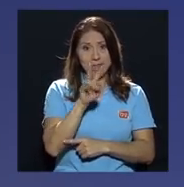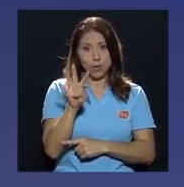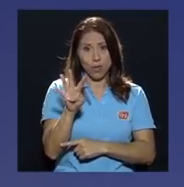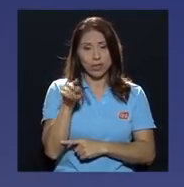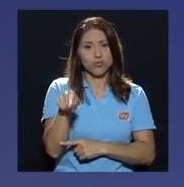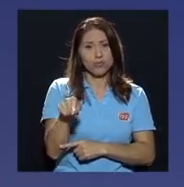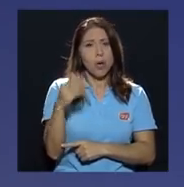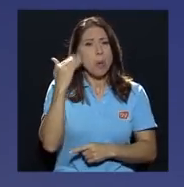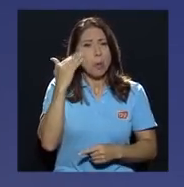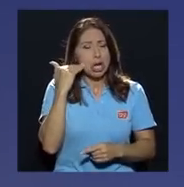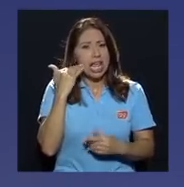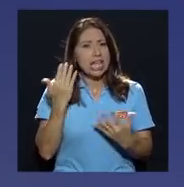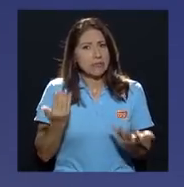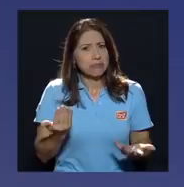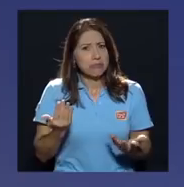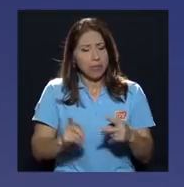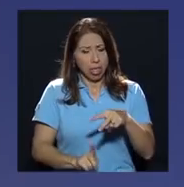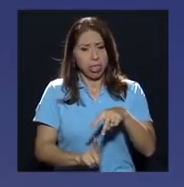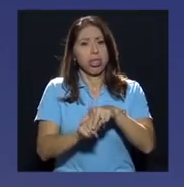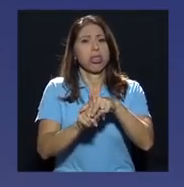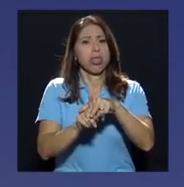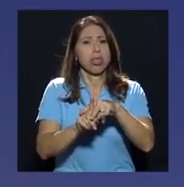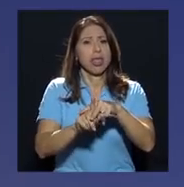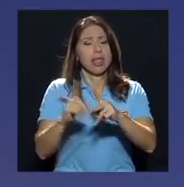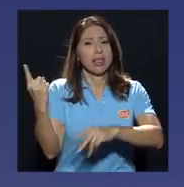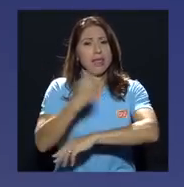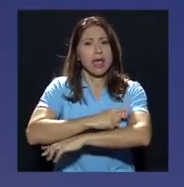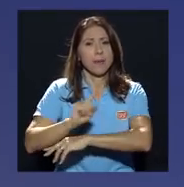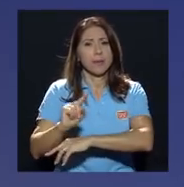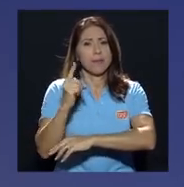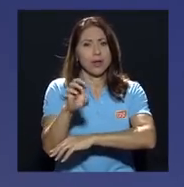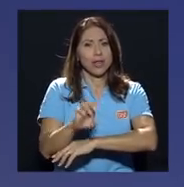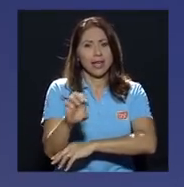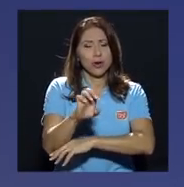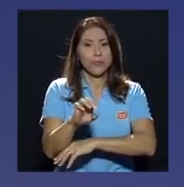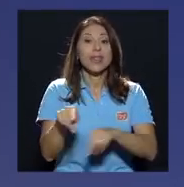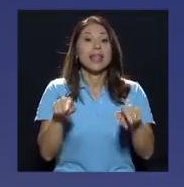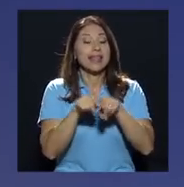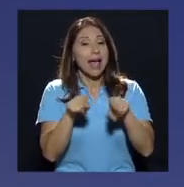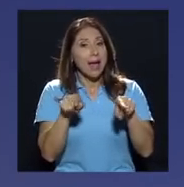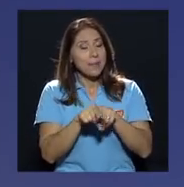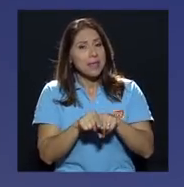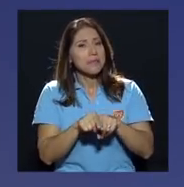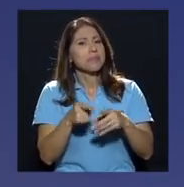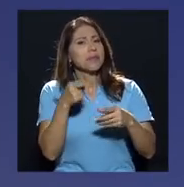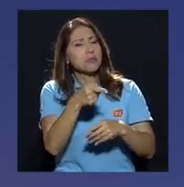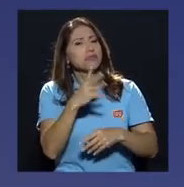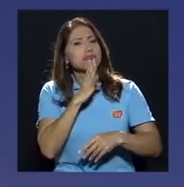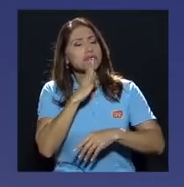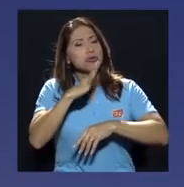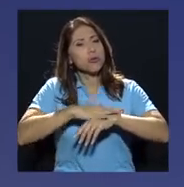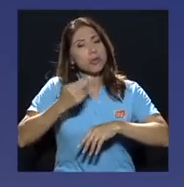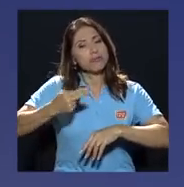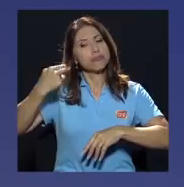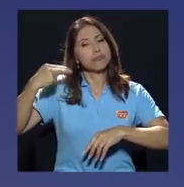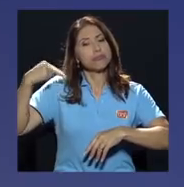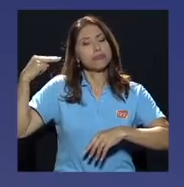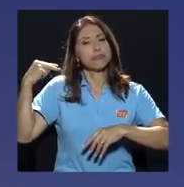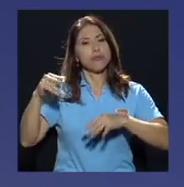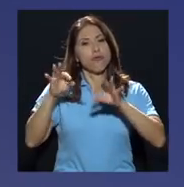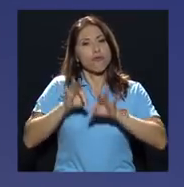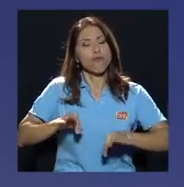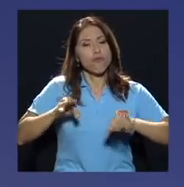24 de noviembre porque salió o se dio a la luz hasta el primero de enero y luego quiero que también destaca por supuesto la parte histórica